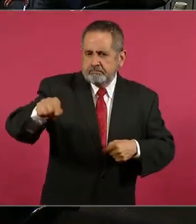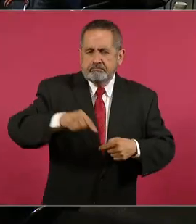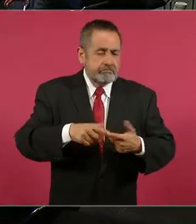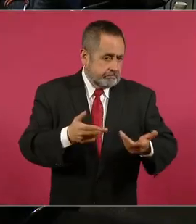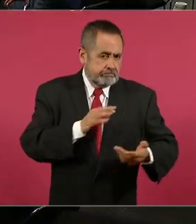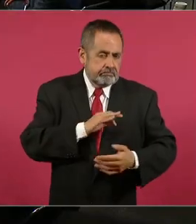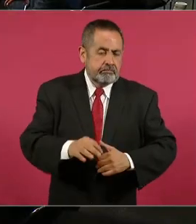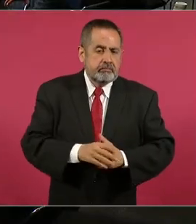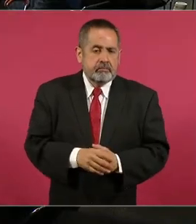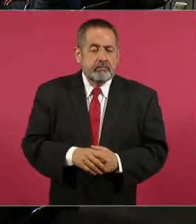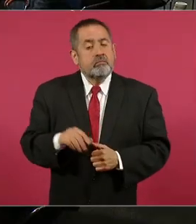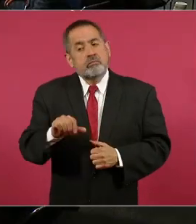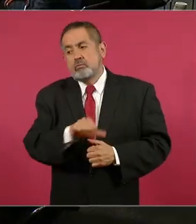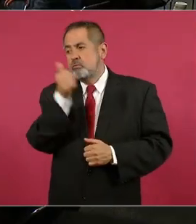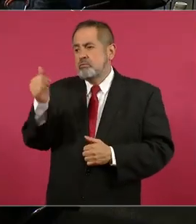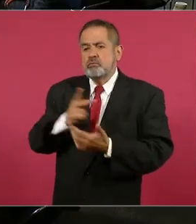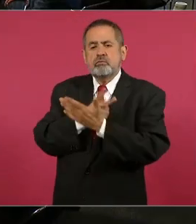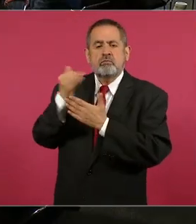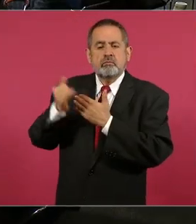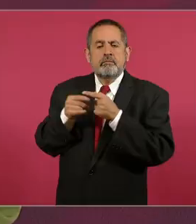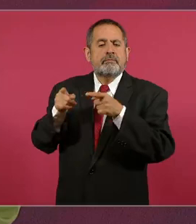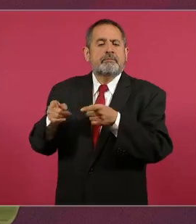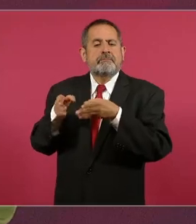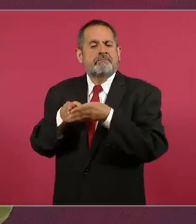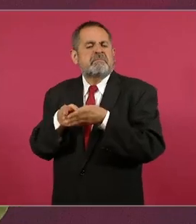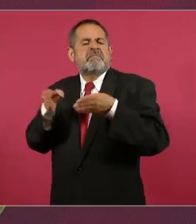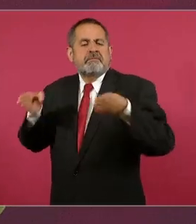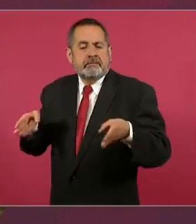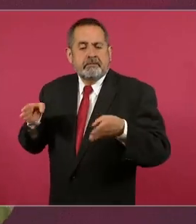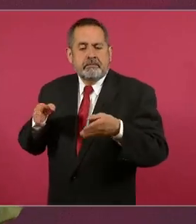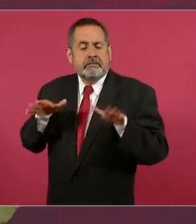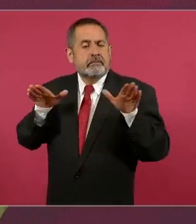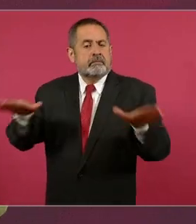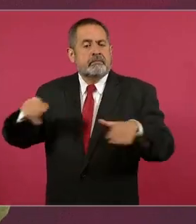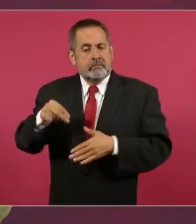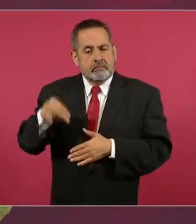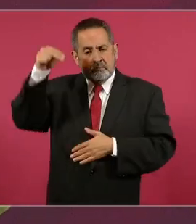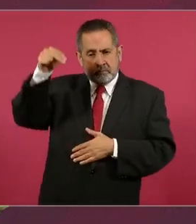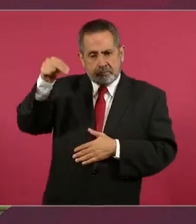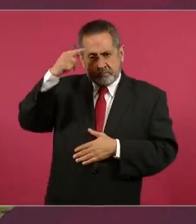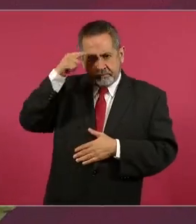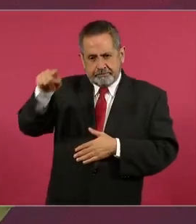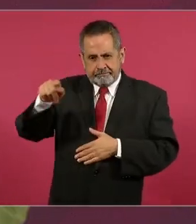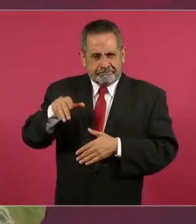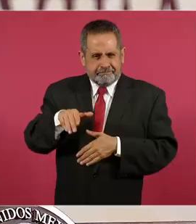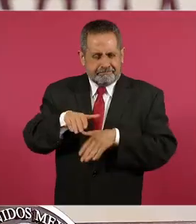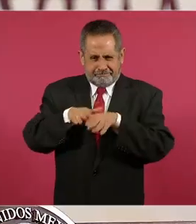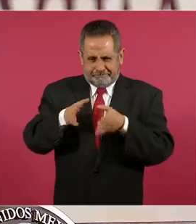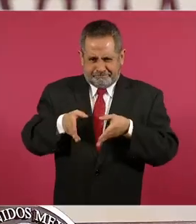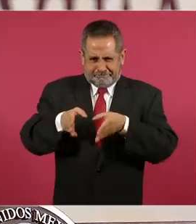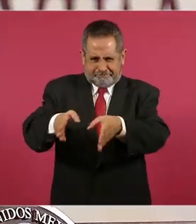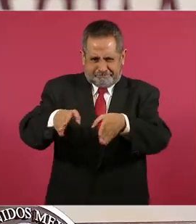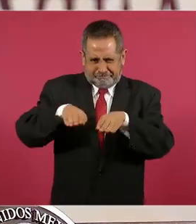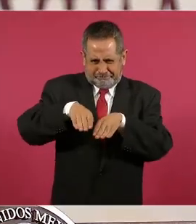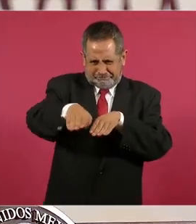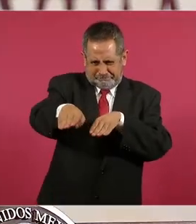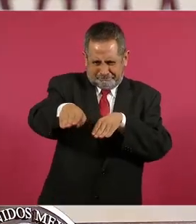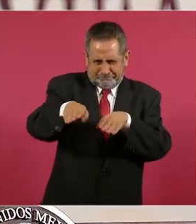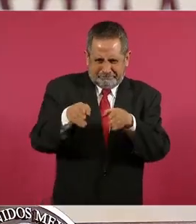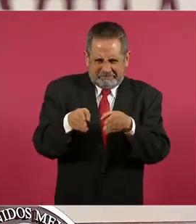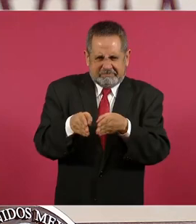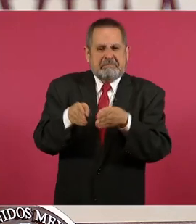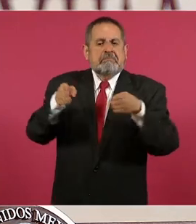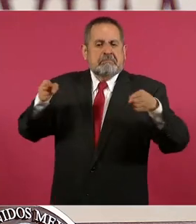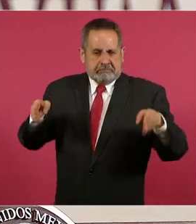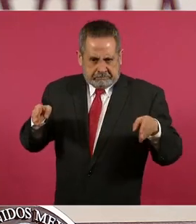También tenemos un proyecto para ampliar el aeropuerto del norte, donde se ampliará la pista para que no nada